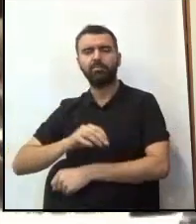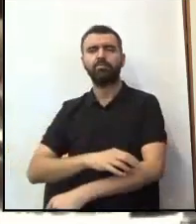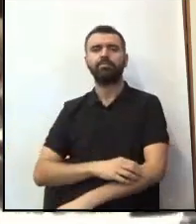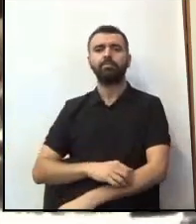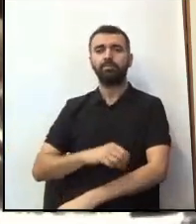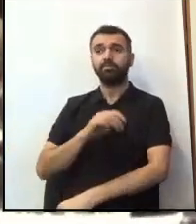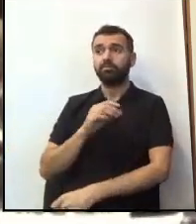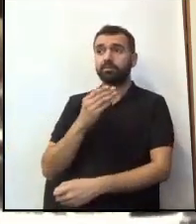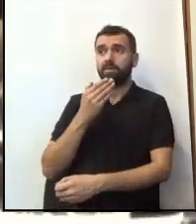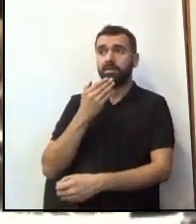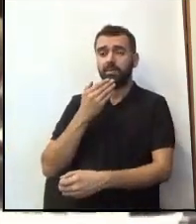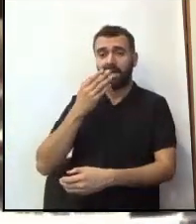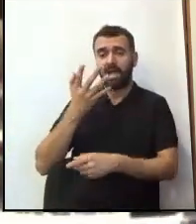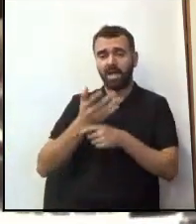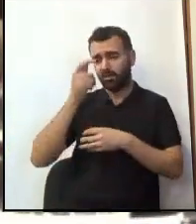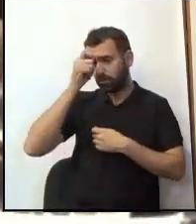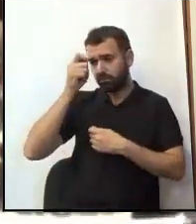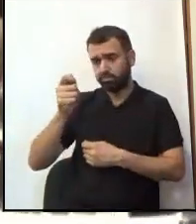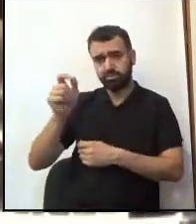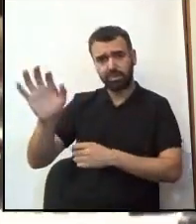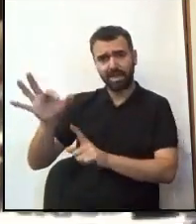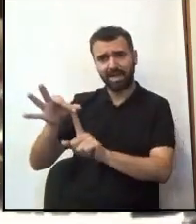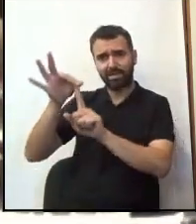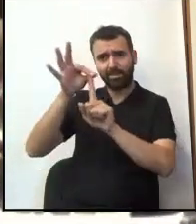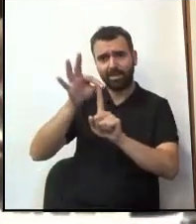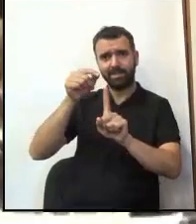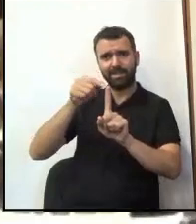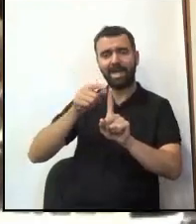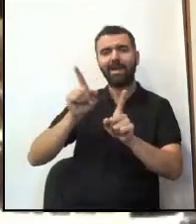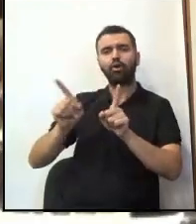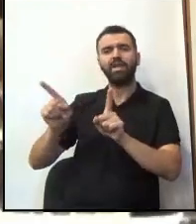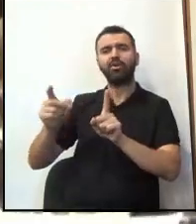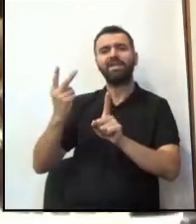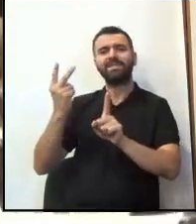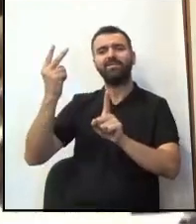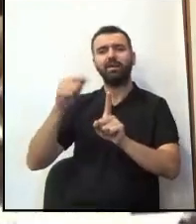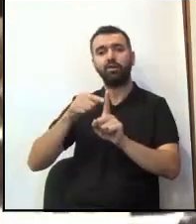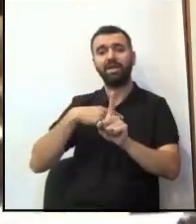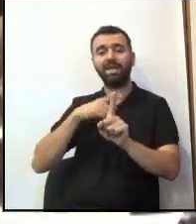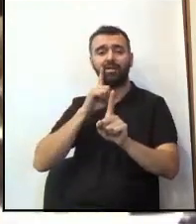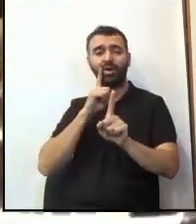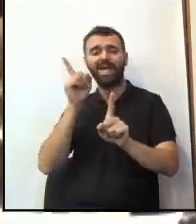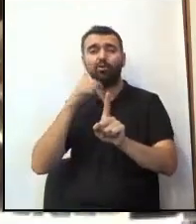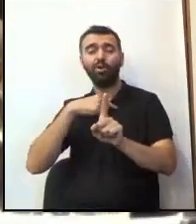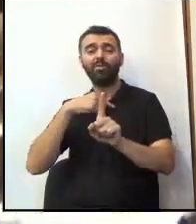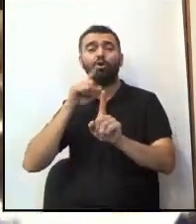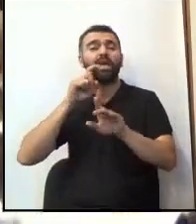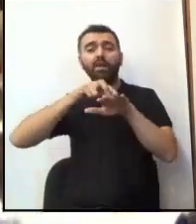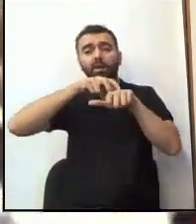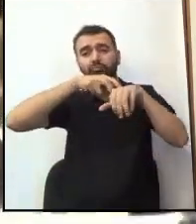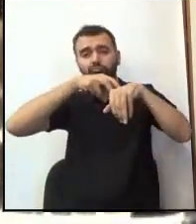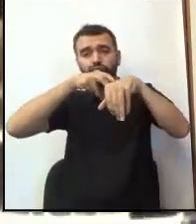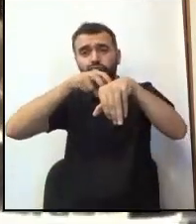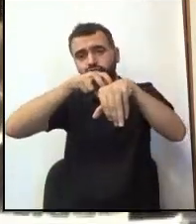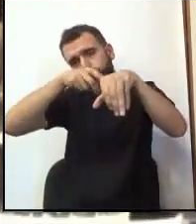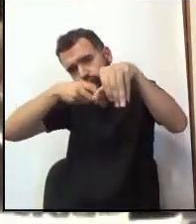Incluso hay un reconocimiento particular al coordinador de ese viaje, quien fue el último en que bajó del bus y